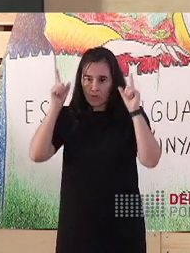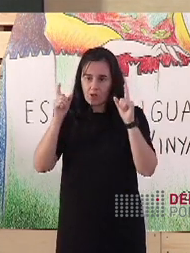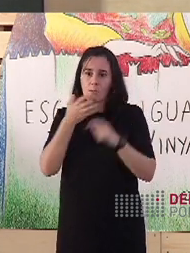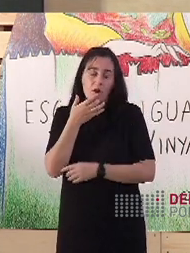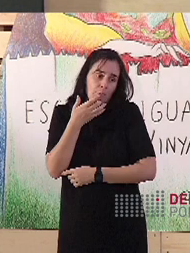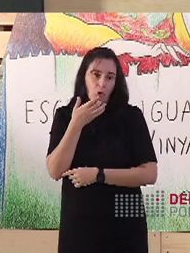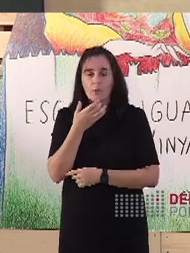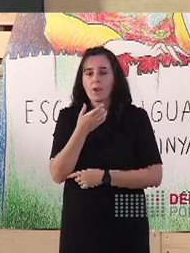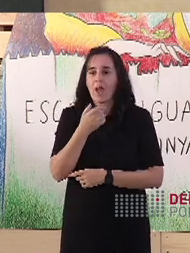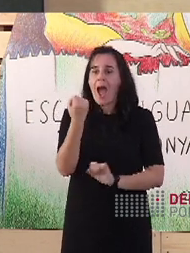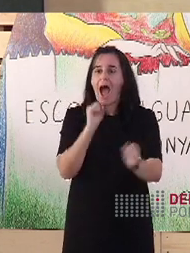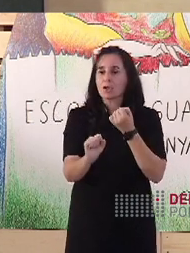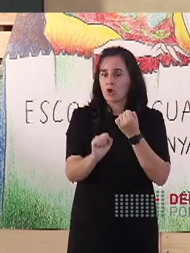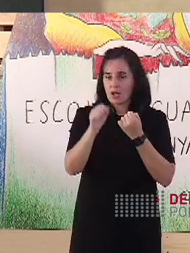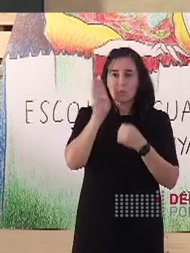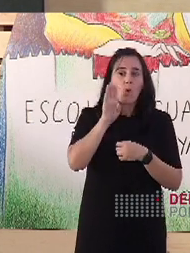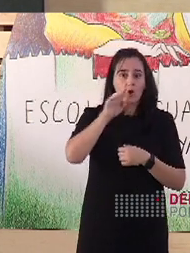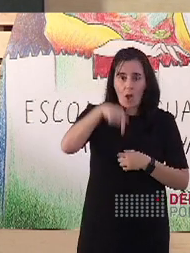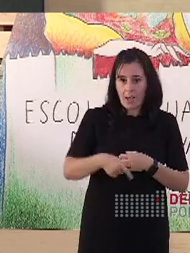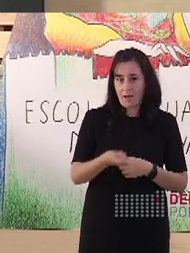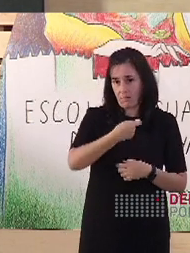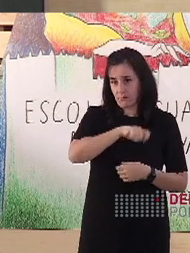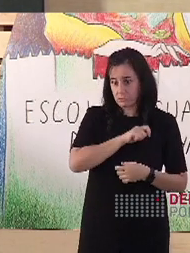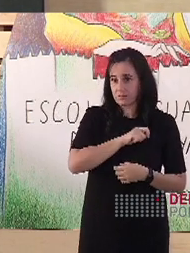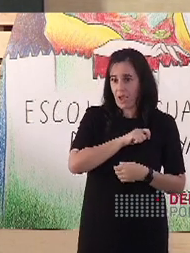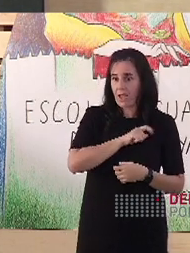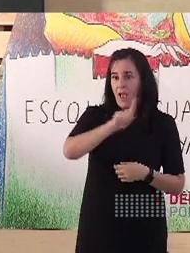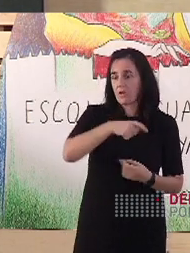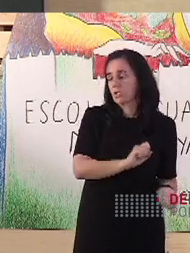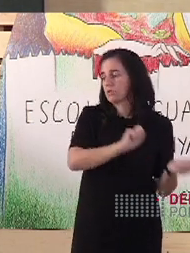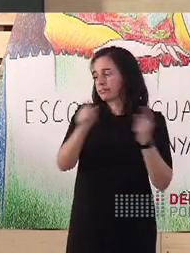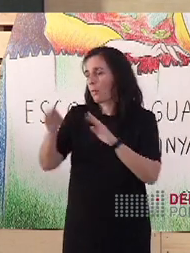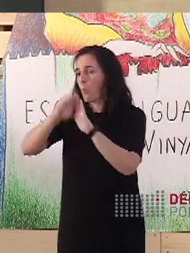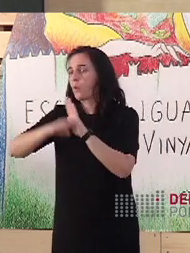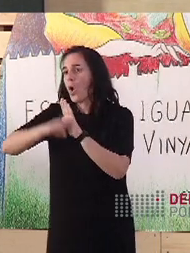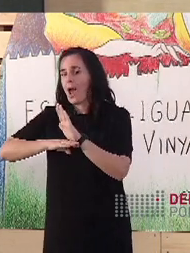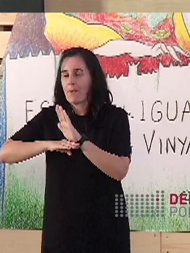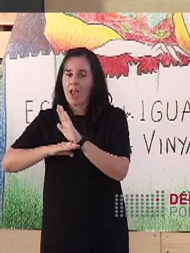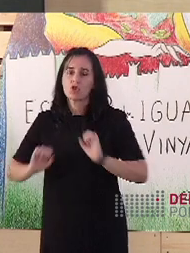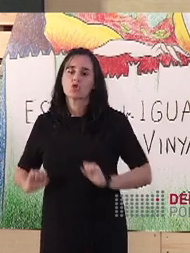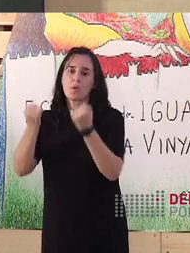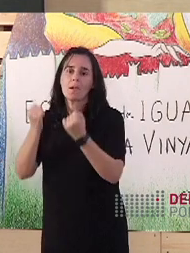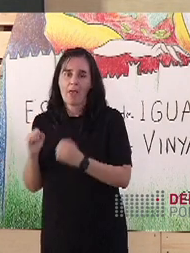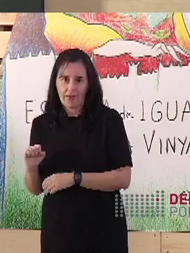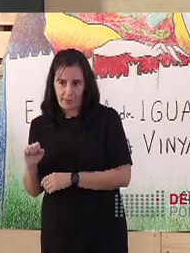porno consagrados de este país, que luego van a Supervivientes, etcétera, suben tranquilamente a sus redes